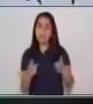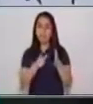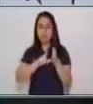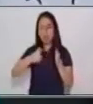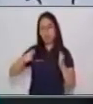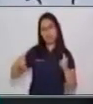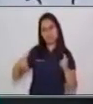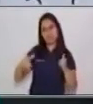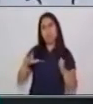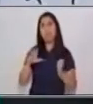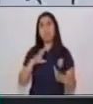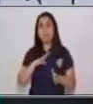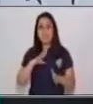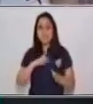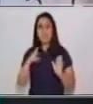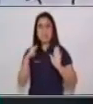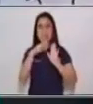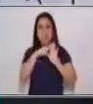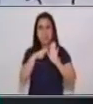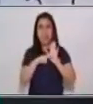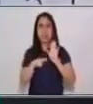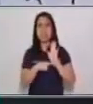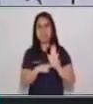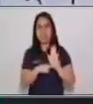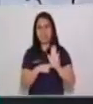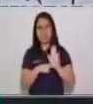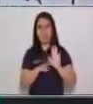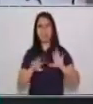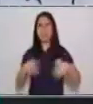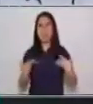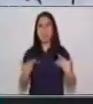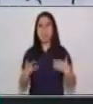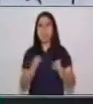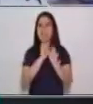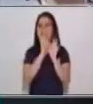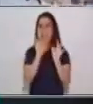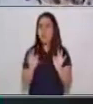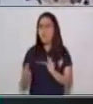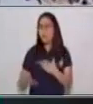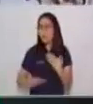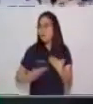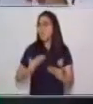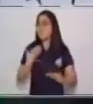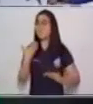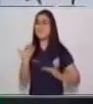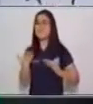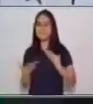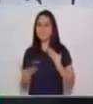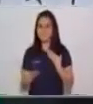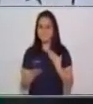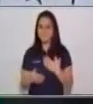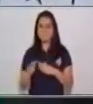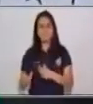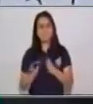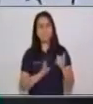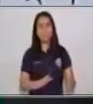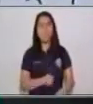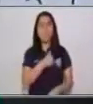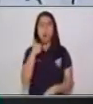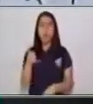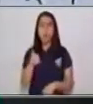lírico. Muy bien, y ahora un poema, ¿qué es un poema? El poema refiere a un aspecto más